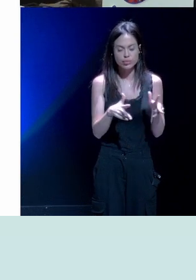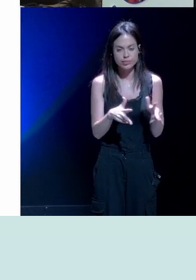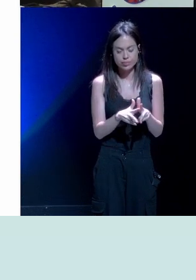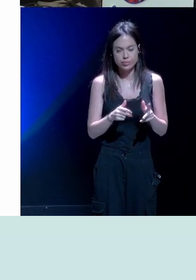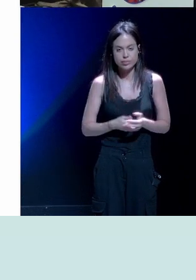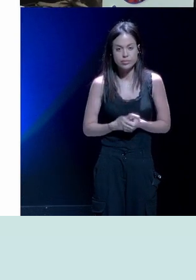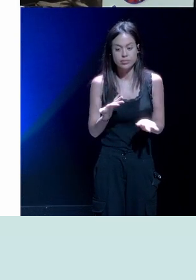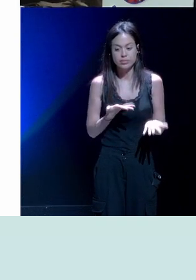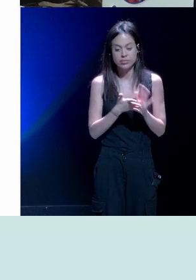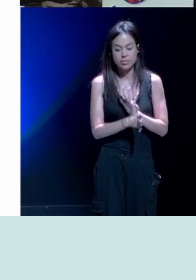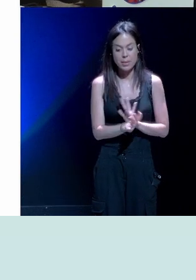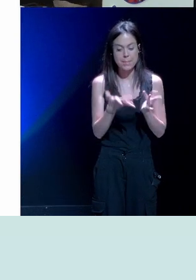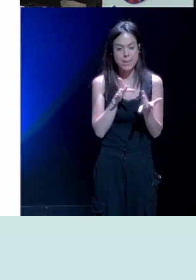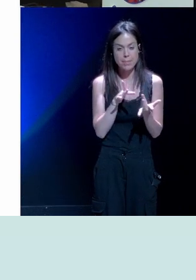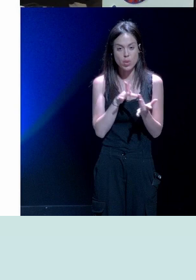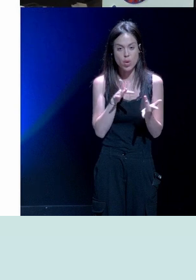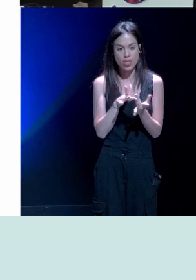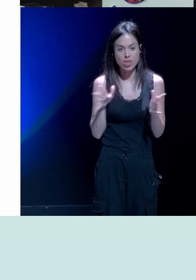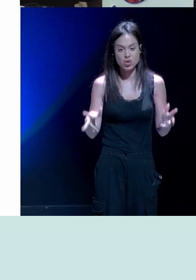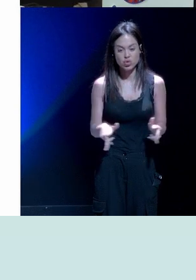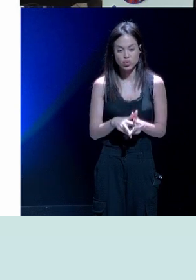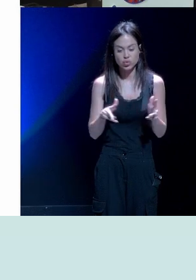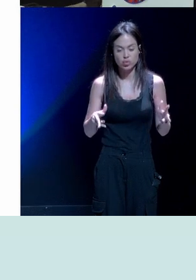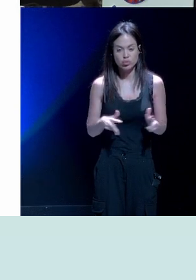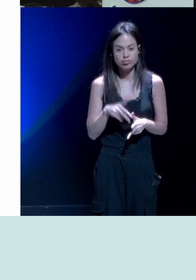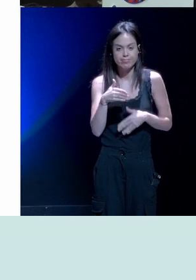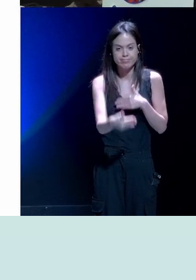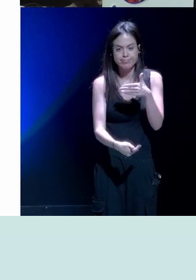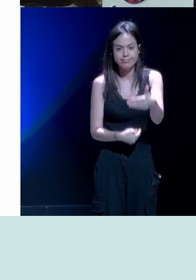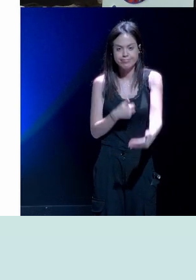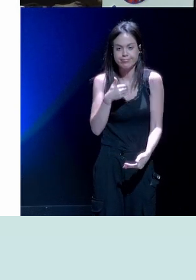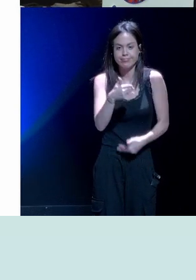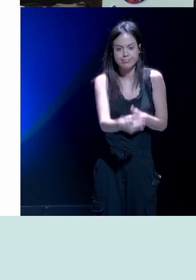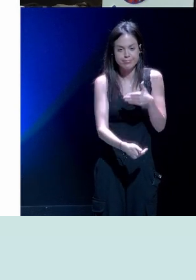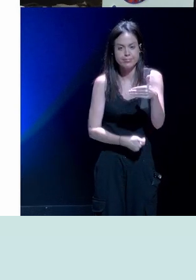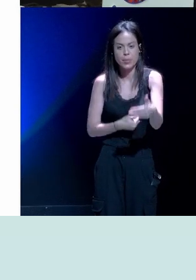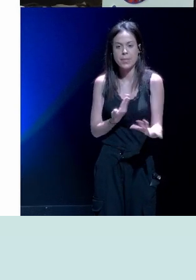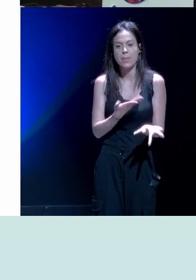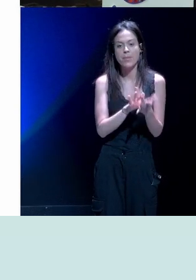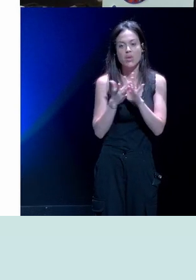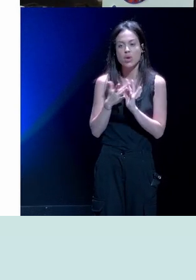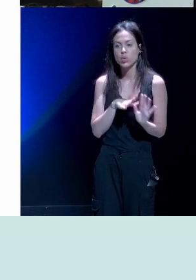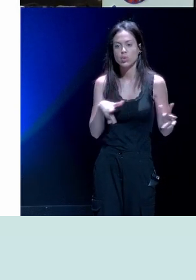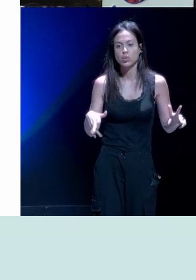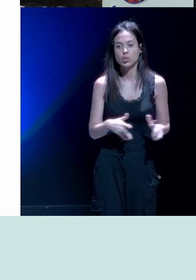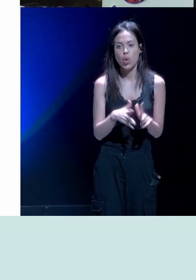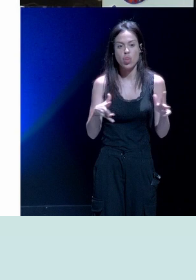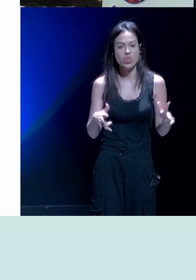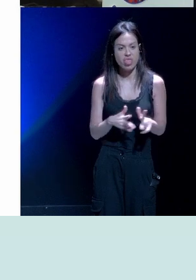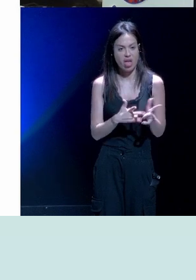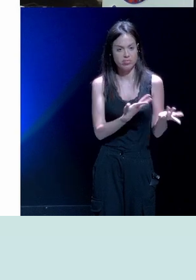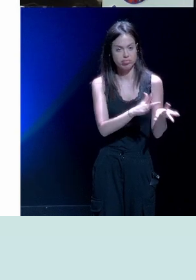Significa pensar en términos de vinculación social, en el sentido de un proceso de cruce de vínculos sociales.